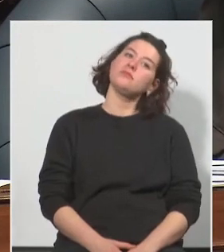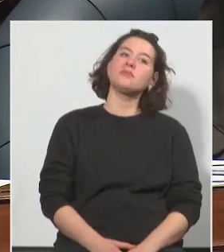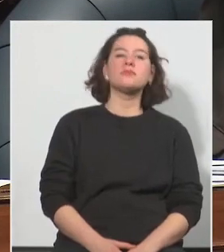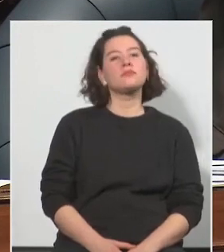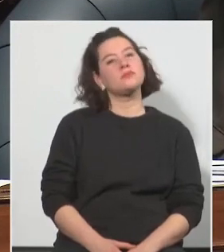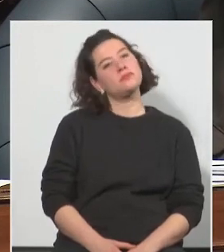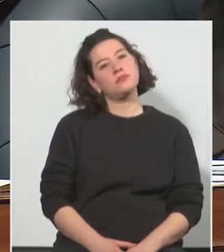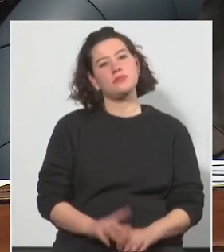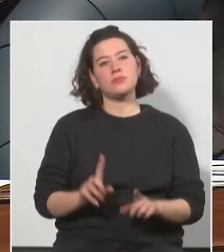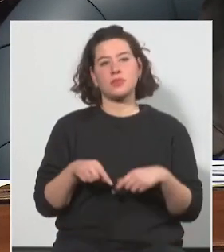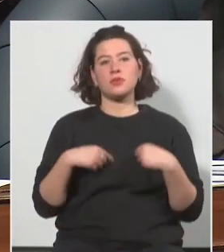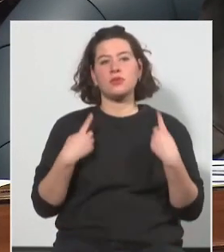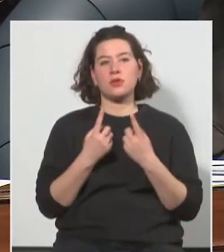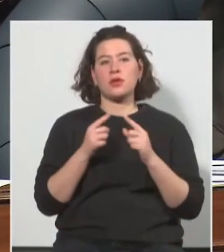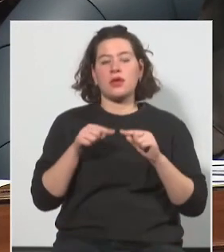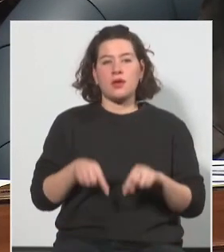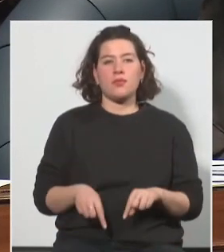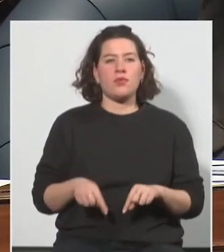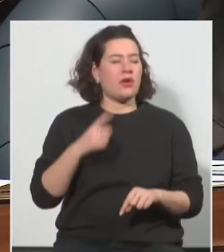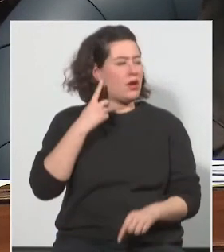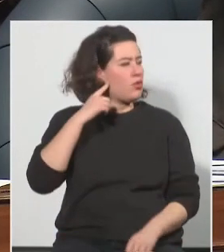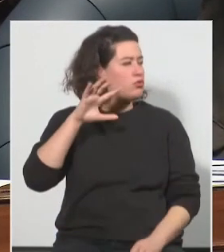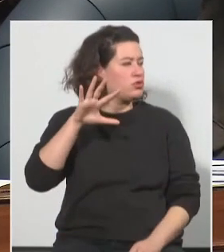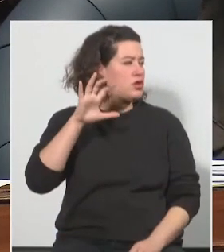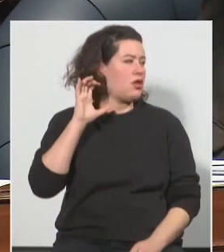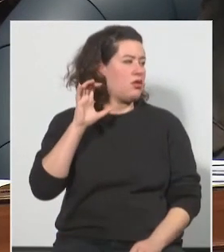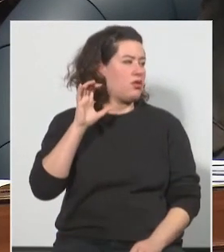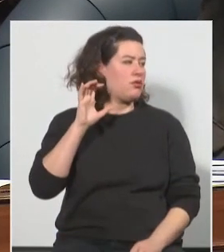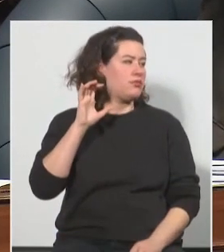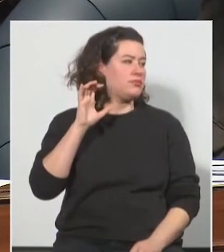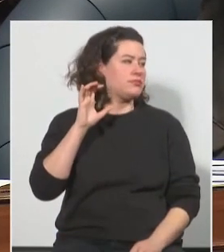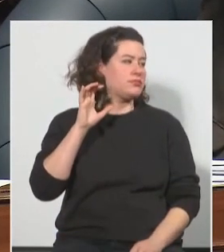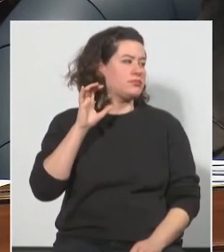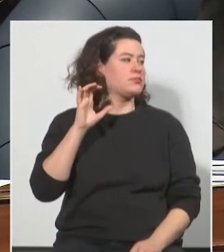Nosotros aquí hemos escuchado que